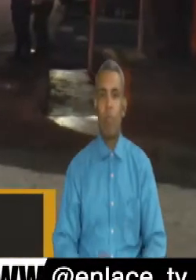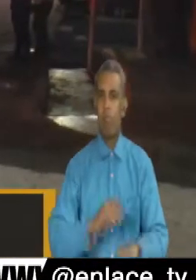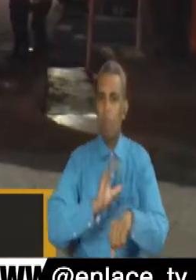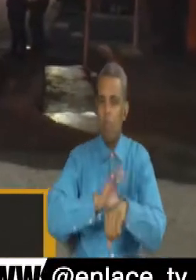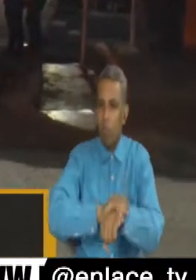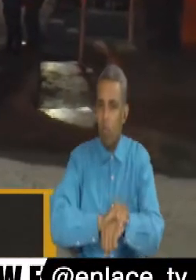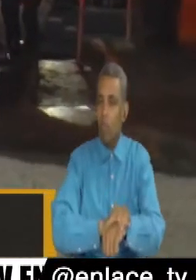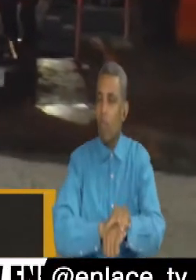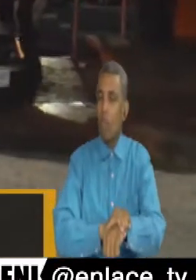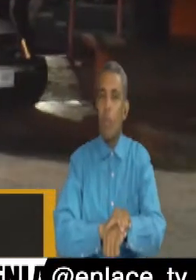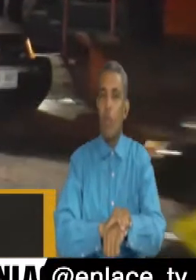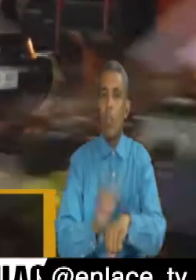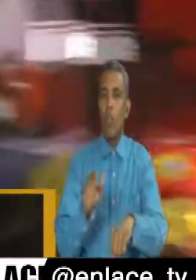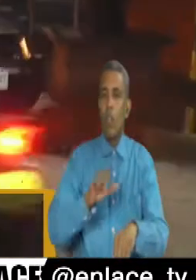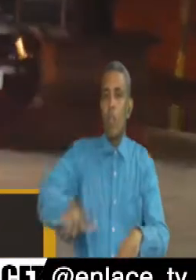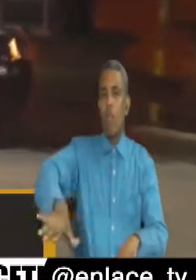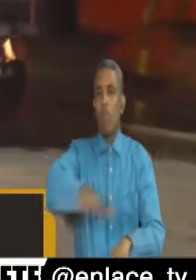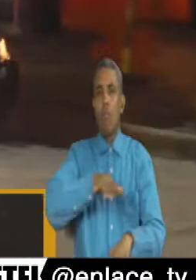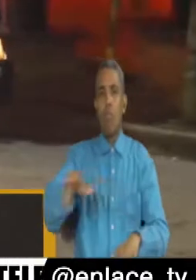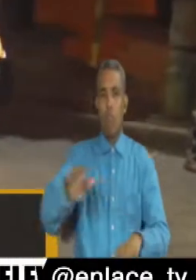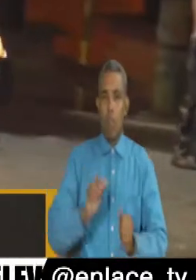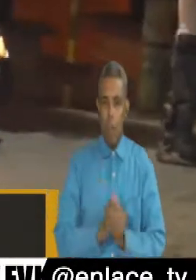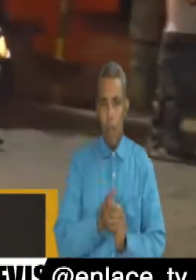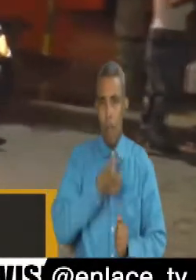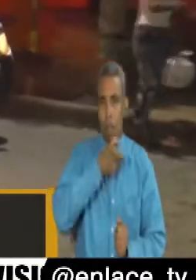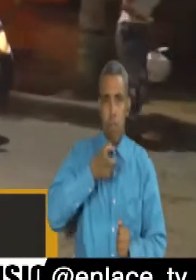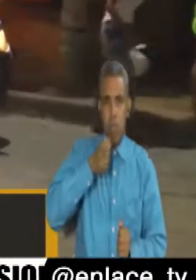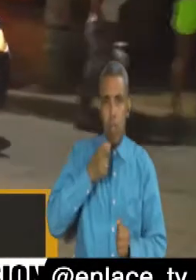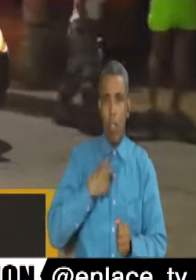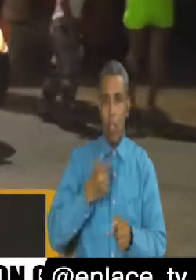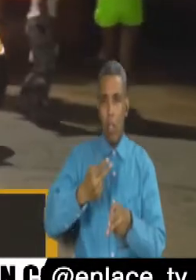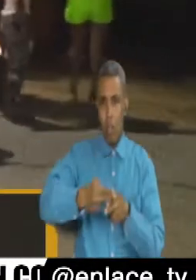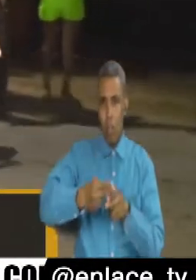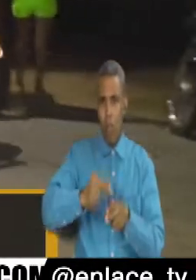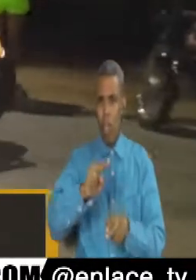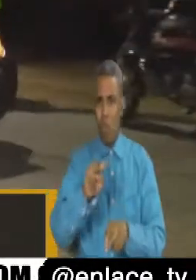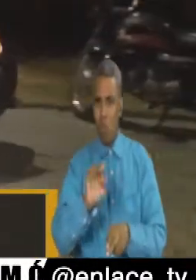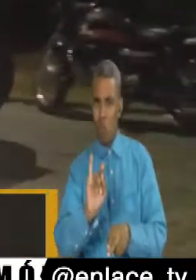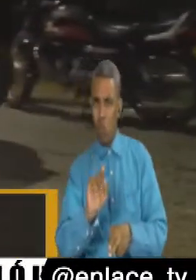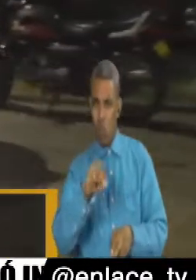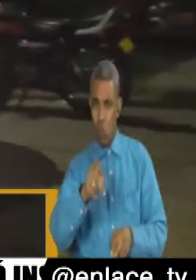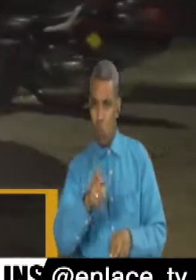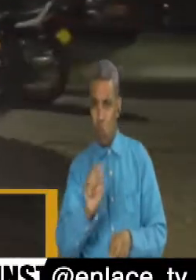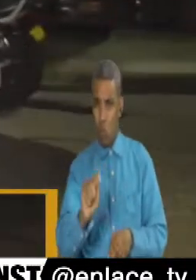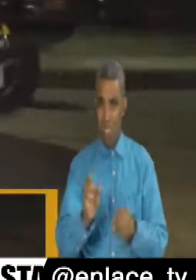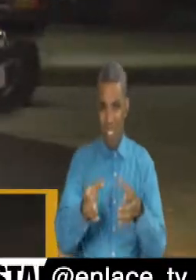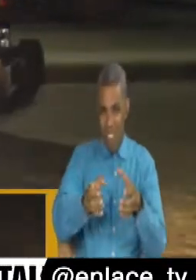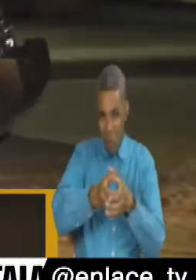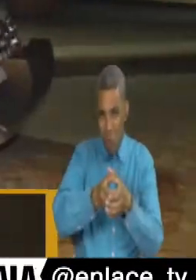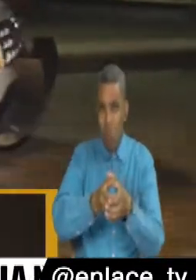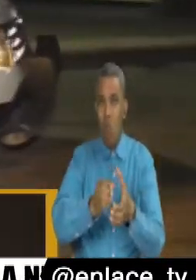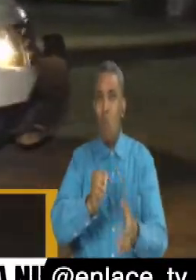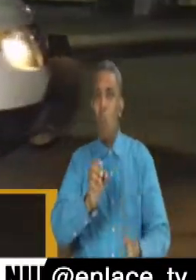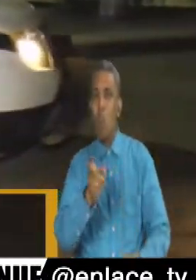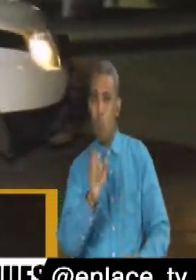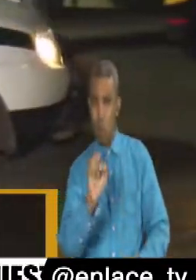las autoridades en la población de Puerto Berrío, Antioquia, alias Zunga, presunto cabecilla del Clan del Golfo. El detenido era buscado por los delitos de